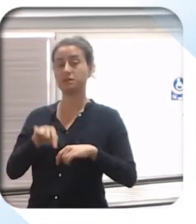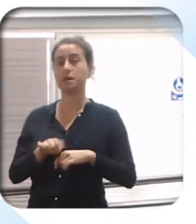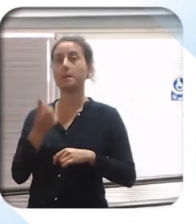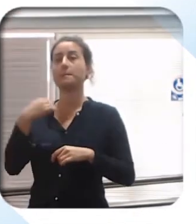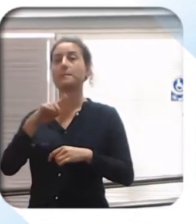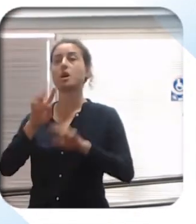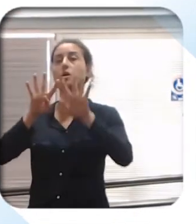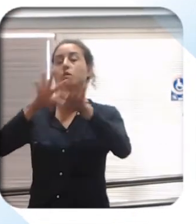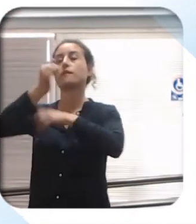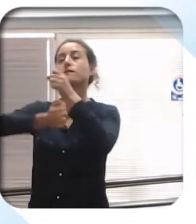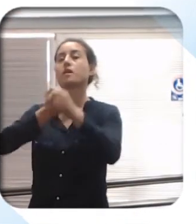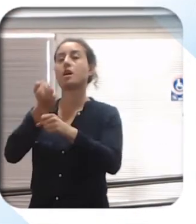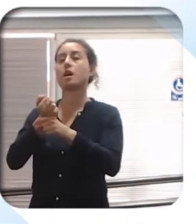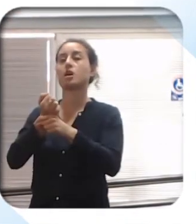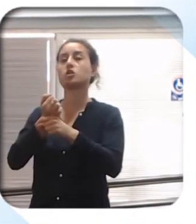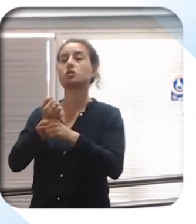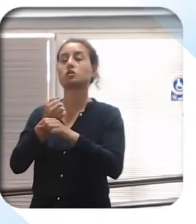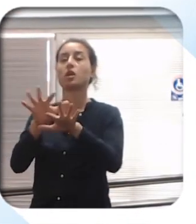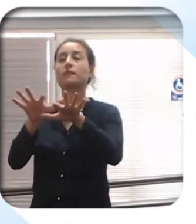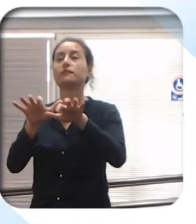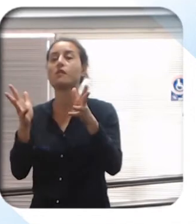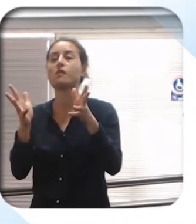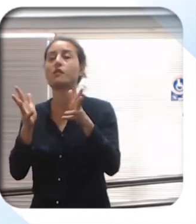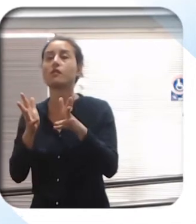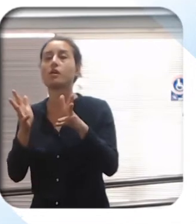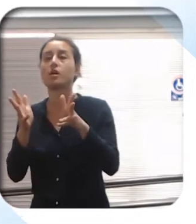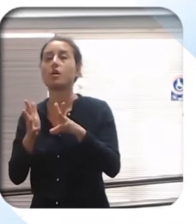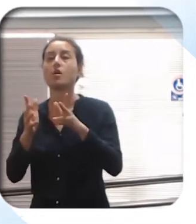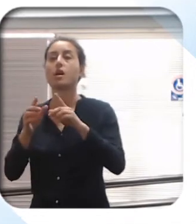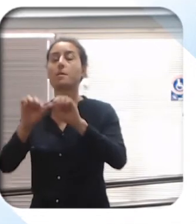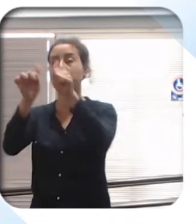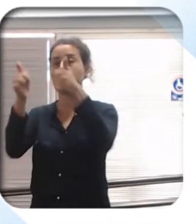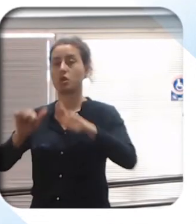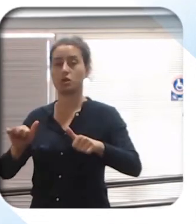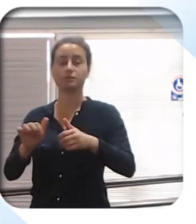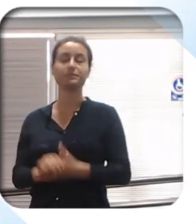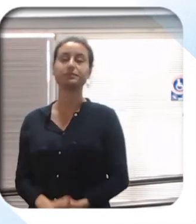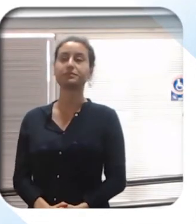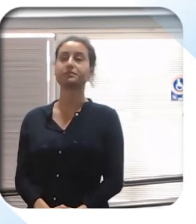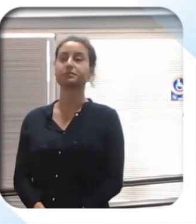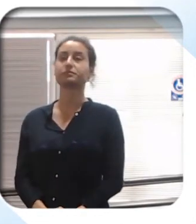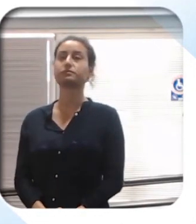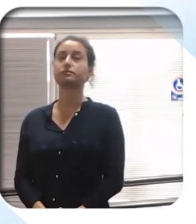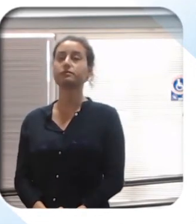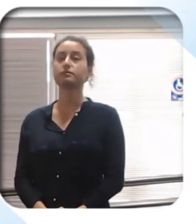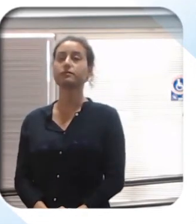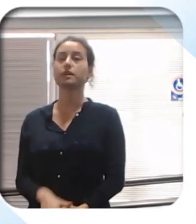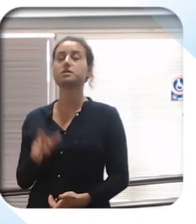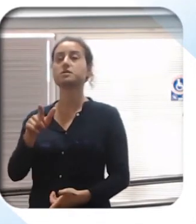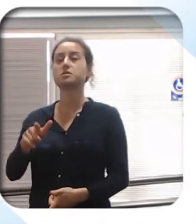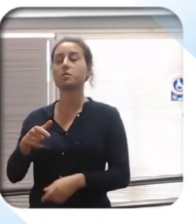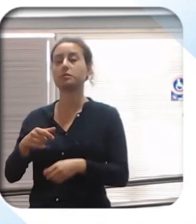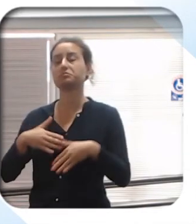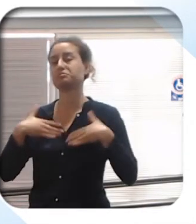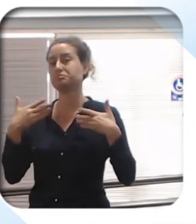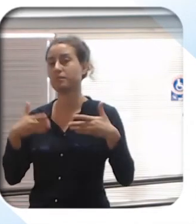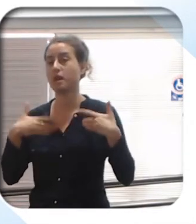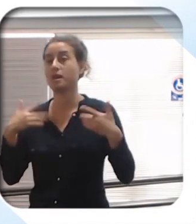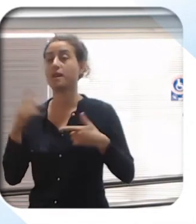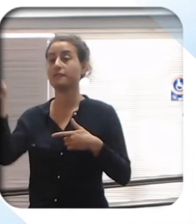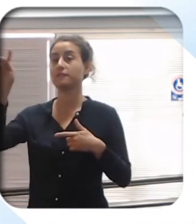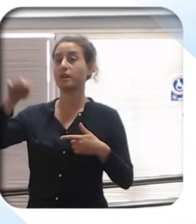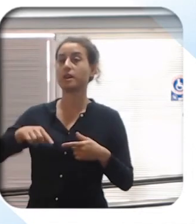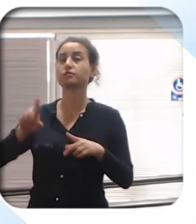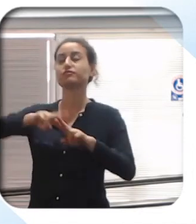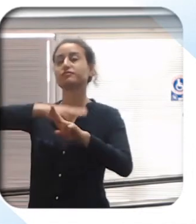pero hace 9 años que estoy radicada ahora en Maldonado. Así que fue para mí un placer tener que